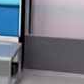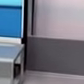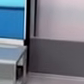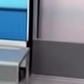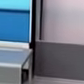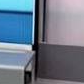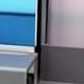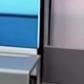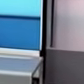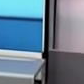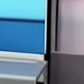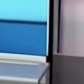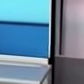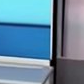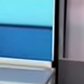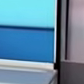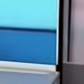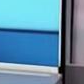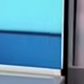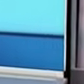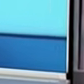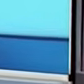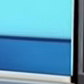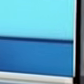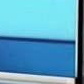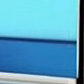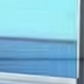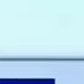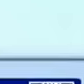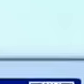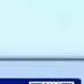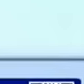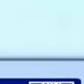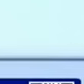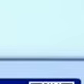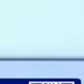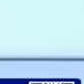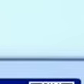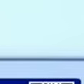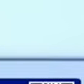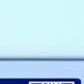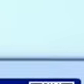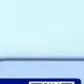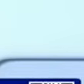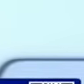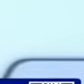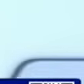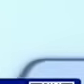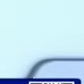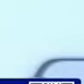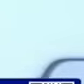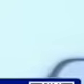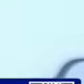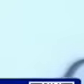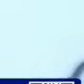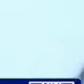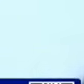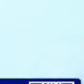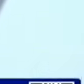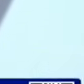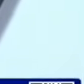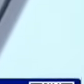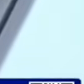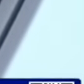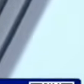¿Qué pasó luego del hundimiento hoy a mediodía? Inesperado luego de semejantes lluvias durante ya varios días. Estamos hablando de lo sucedido